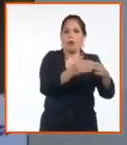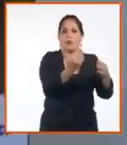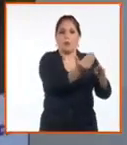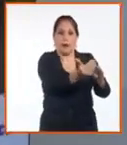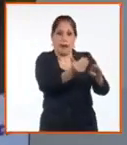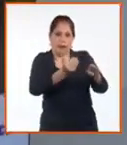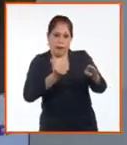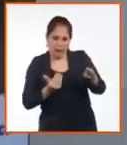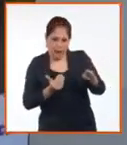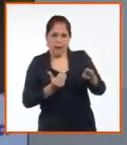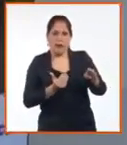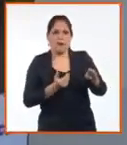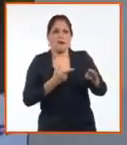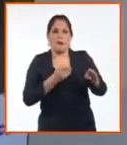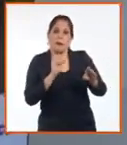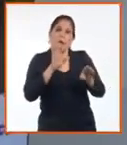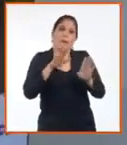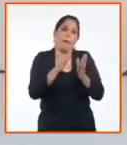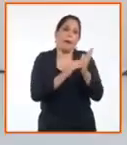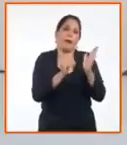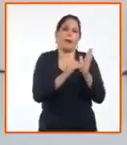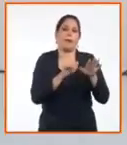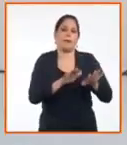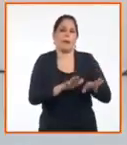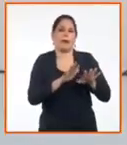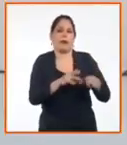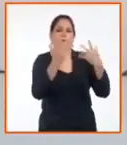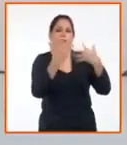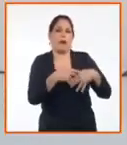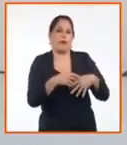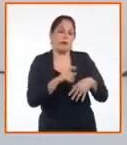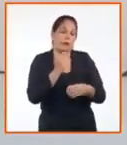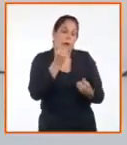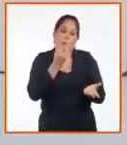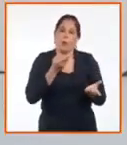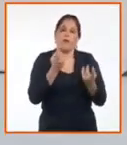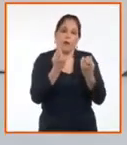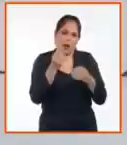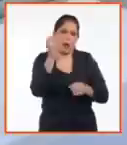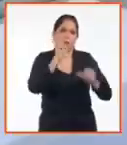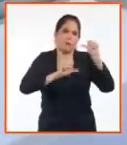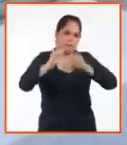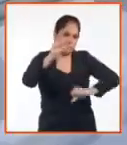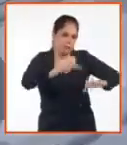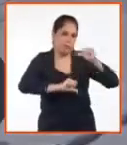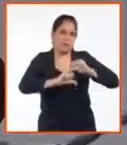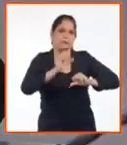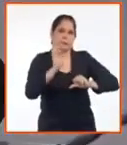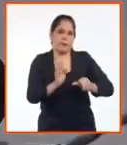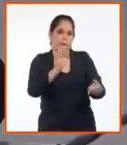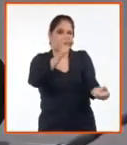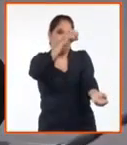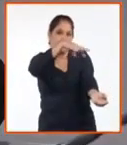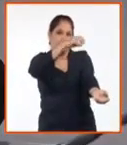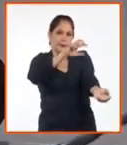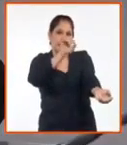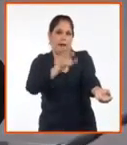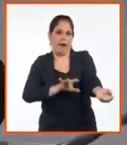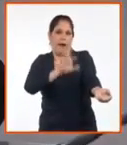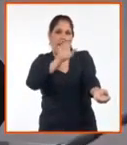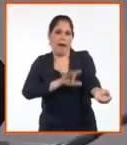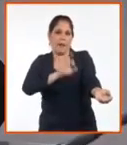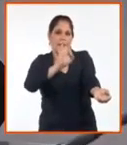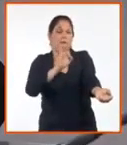y tuvimos varios meses y poder fabricarlo por esa por esa razón es realmente